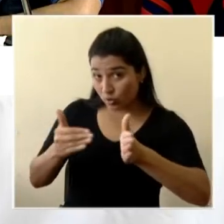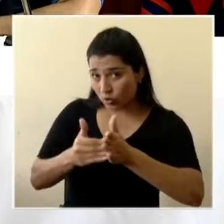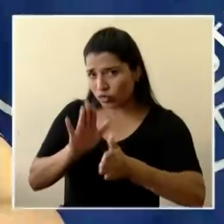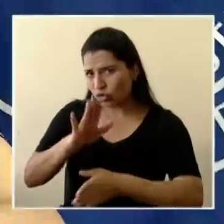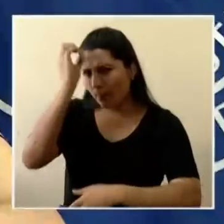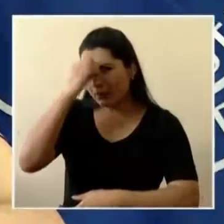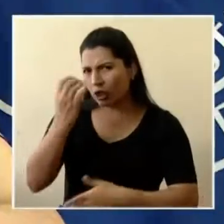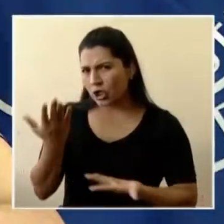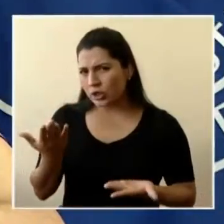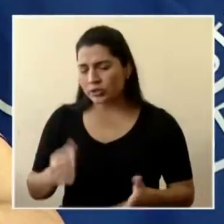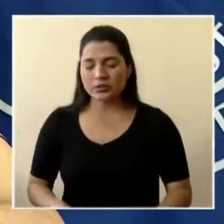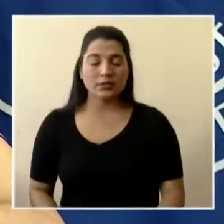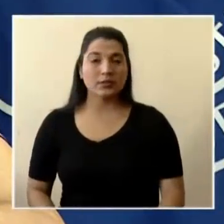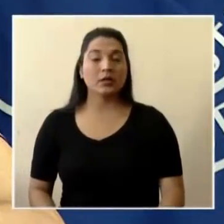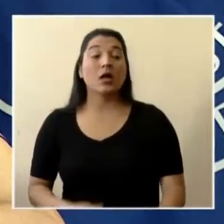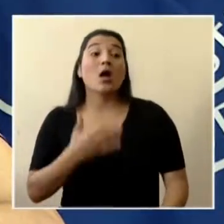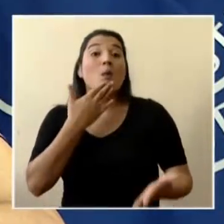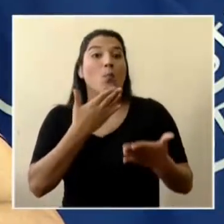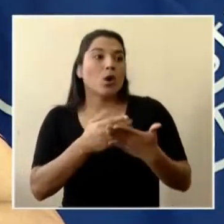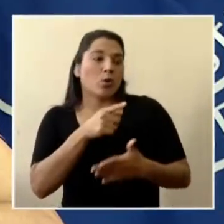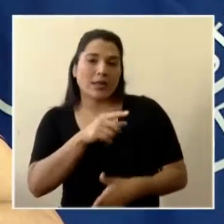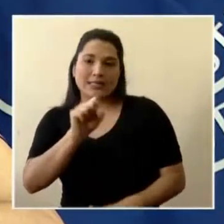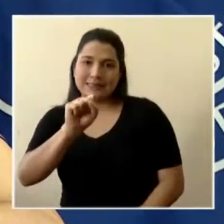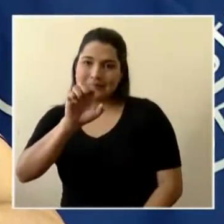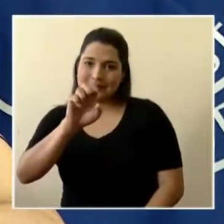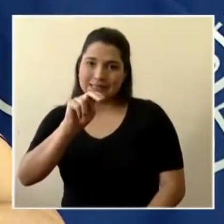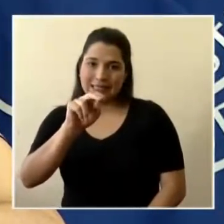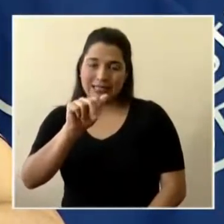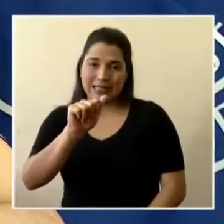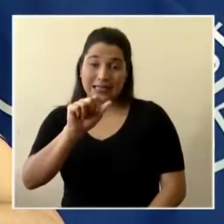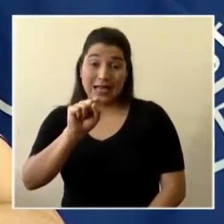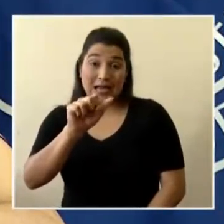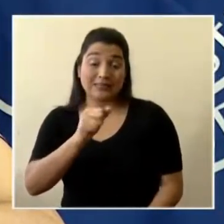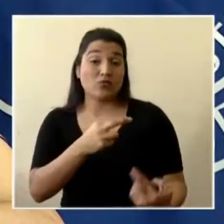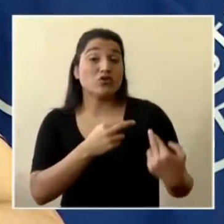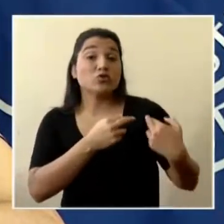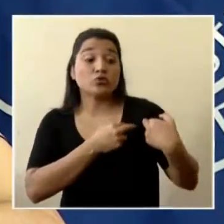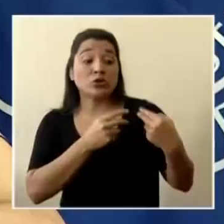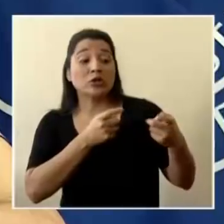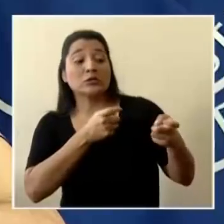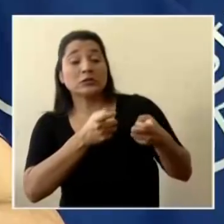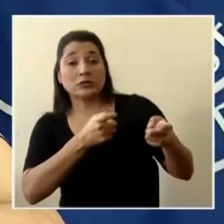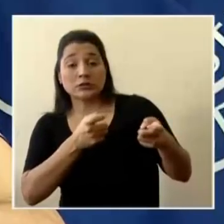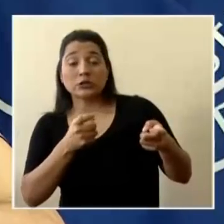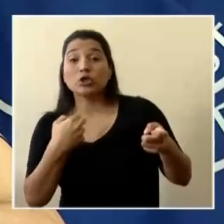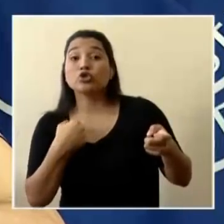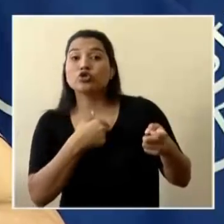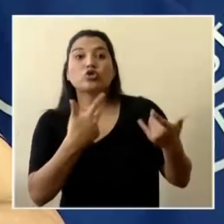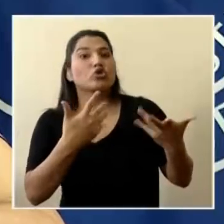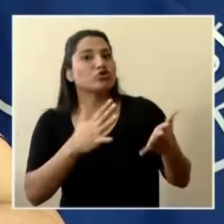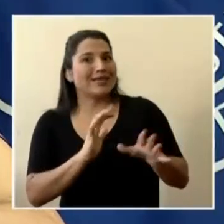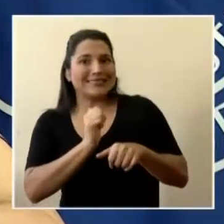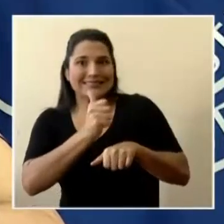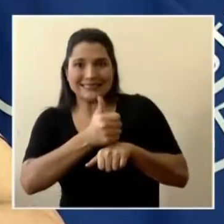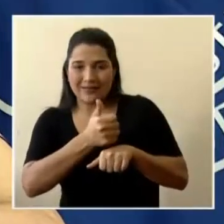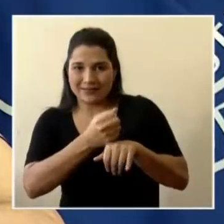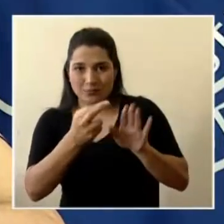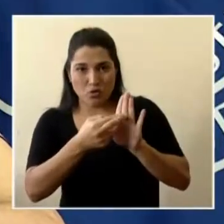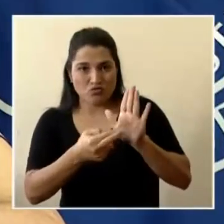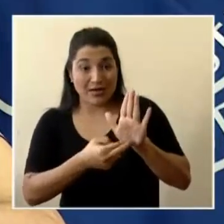posición? Bueno, en ese sentido, ahí el SENASA ha sido el que ha llevado la voz cantante como autoridad responsable y ya hay lineamientos específicos para ese tipo